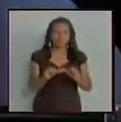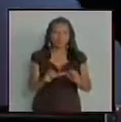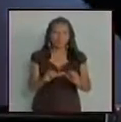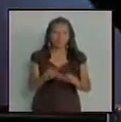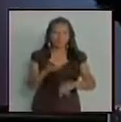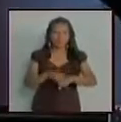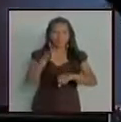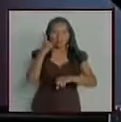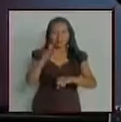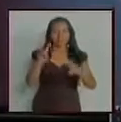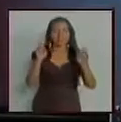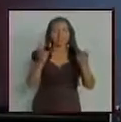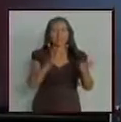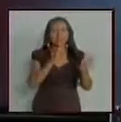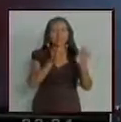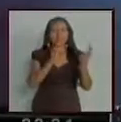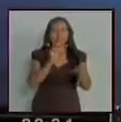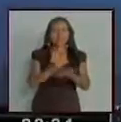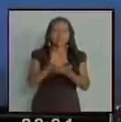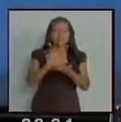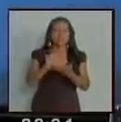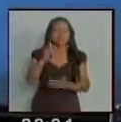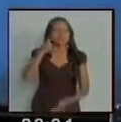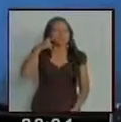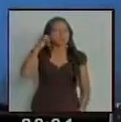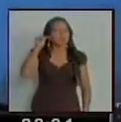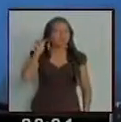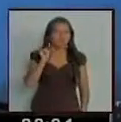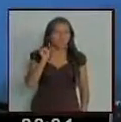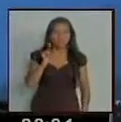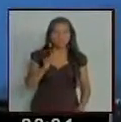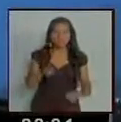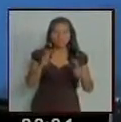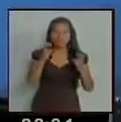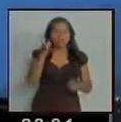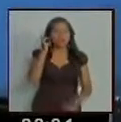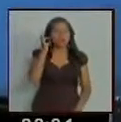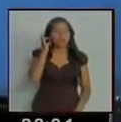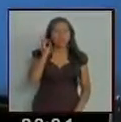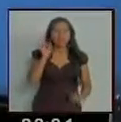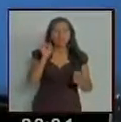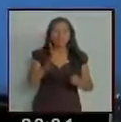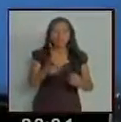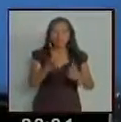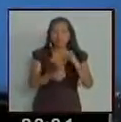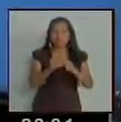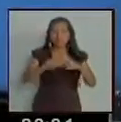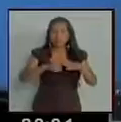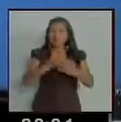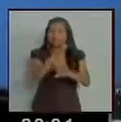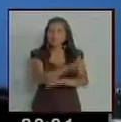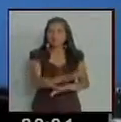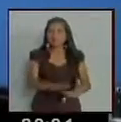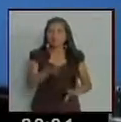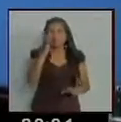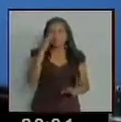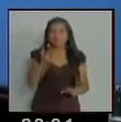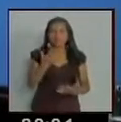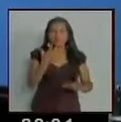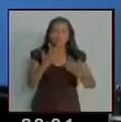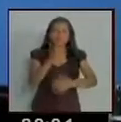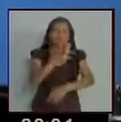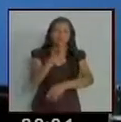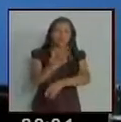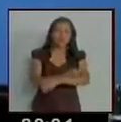estamos hablando de las discapacidades auditivas. El oído definitivamente puede ser afectado desde la niñez porque se expone a altos